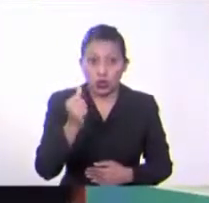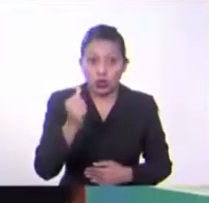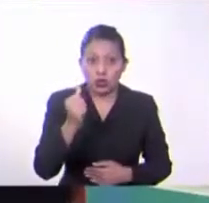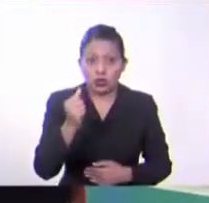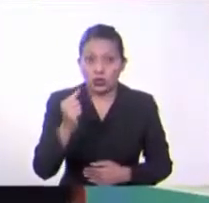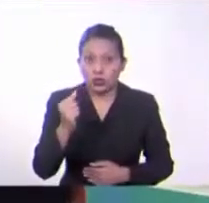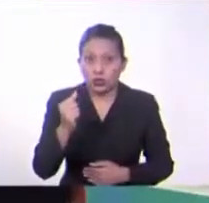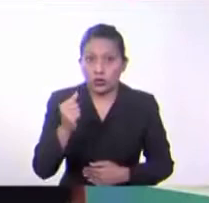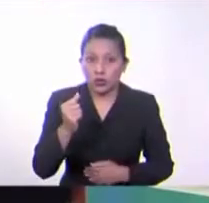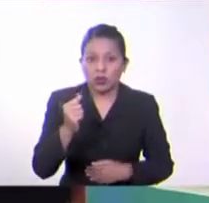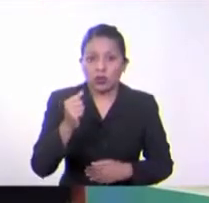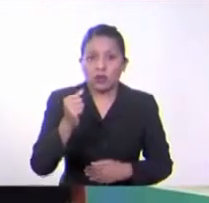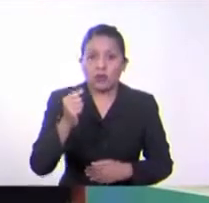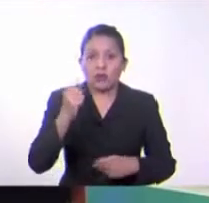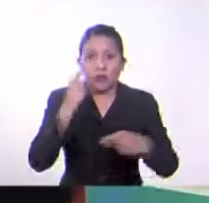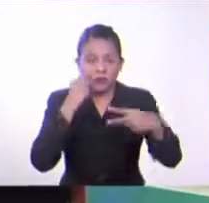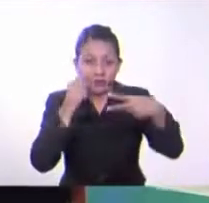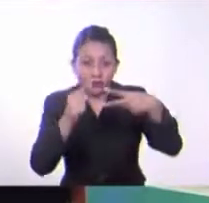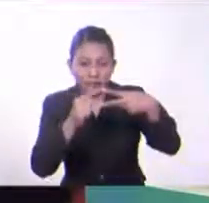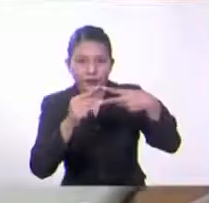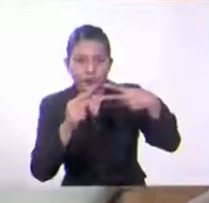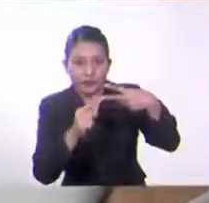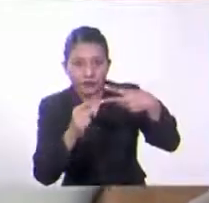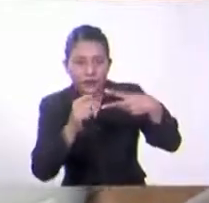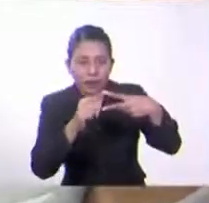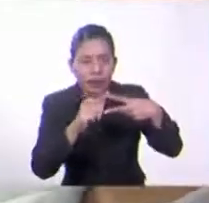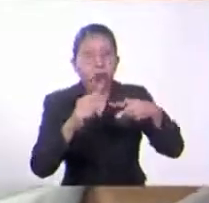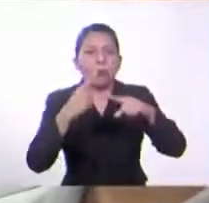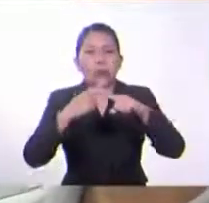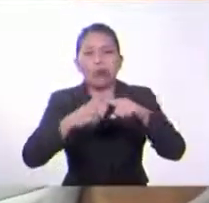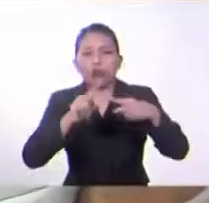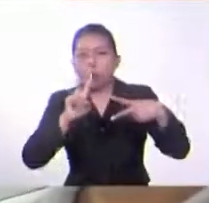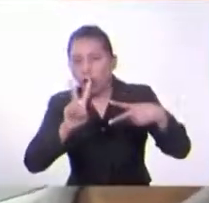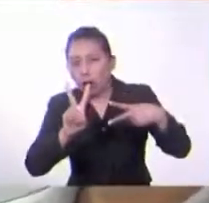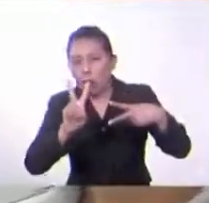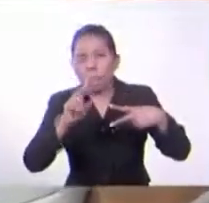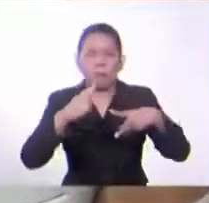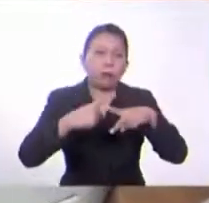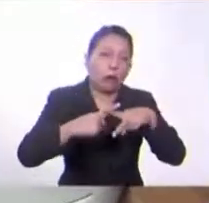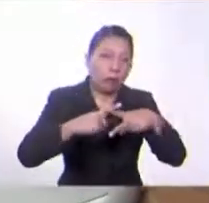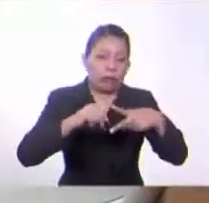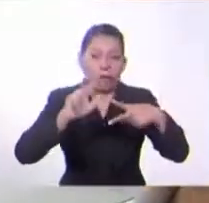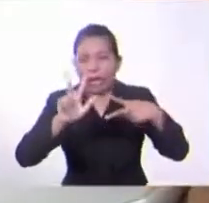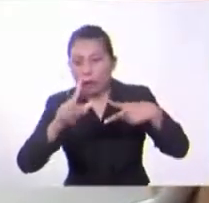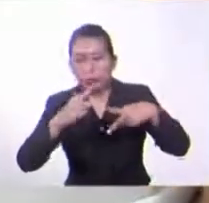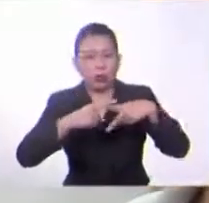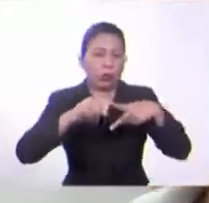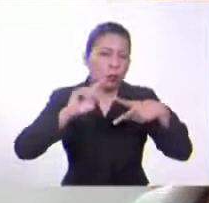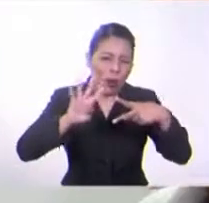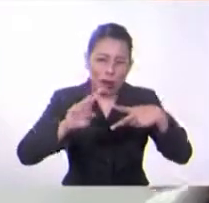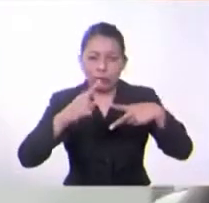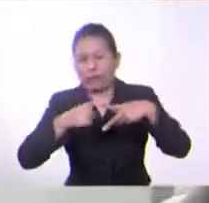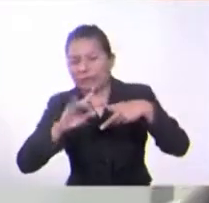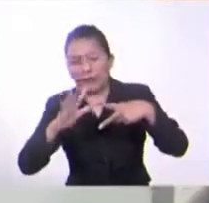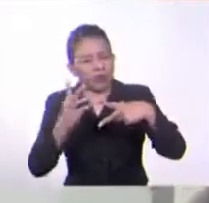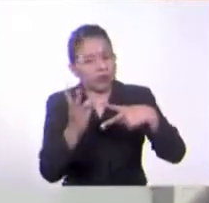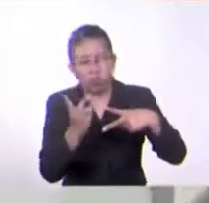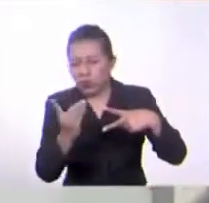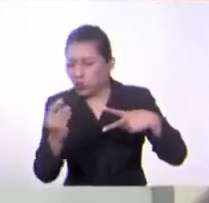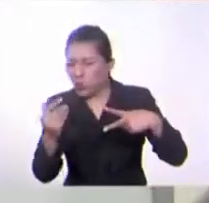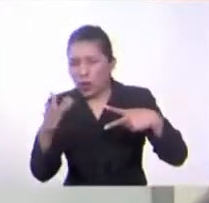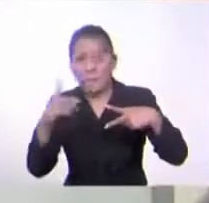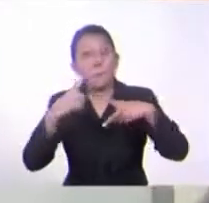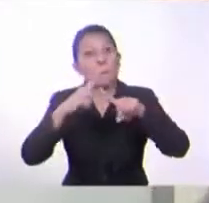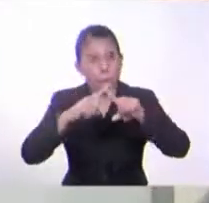donde una se multiplica por 2, por 3, por 5, por 4, por la cantidad que queramos,